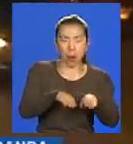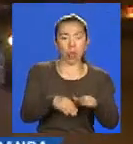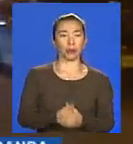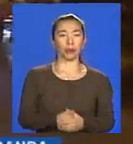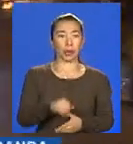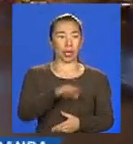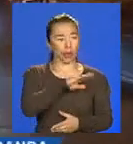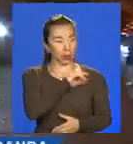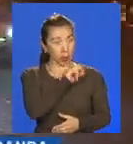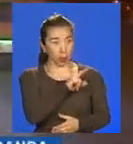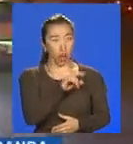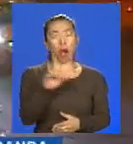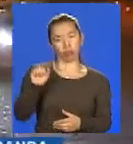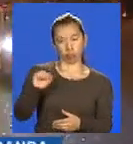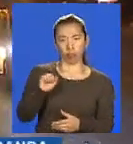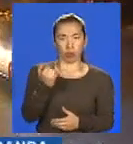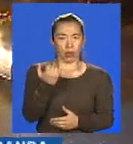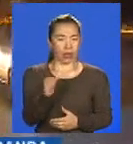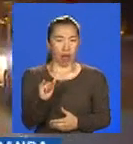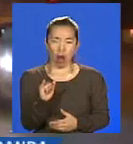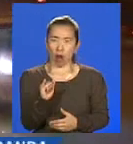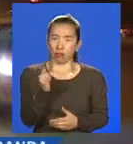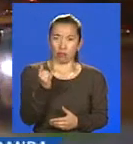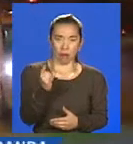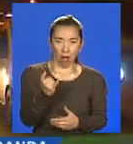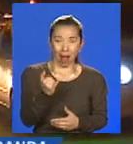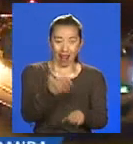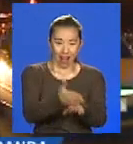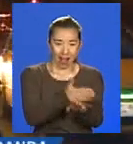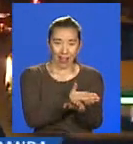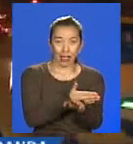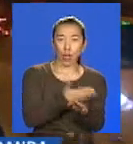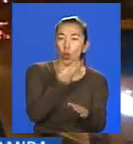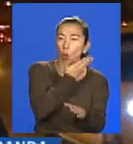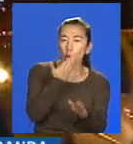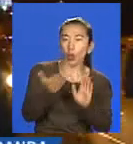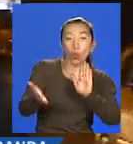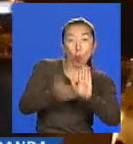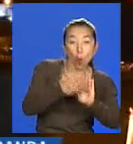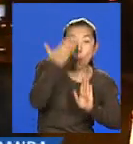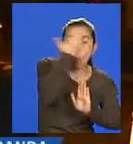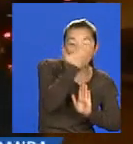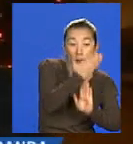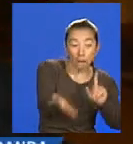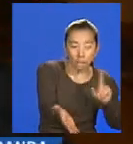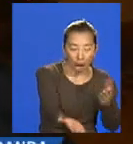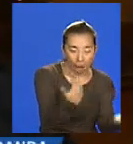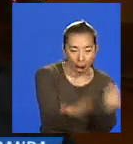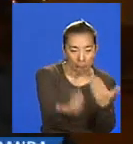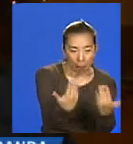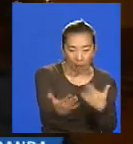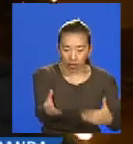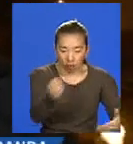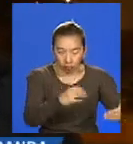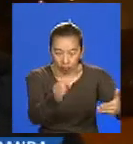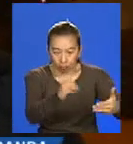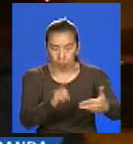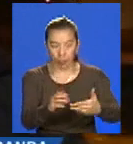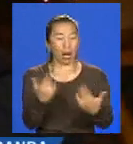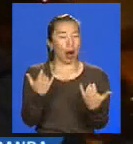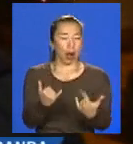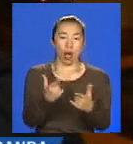ya se hizo toda la recolección del material averiado producto de la explosión. Ya hay completa